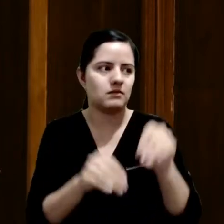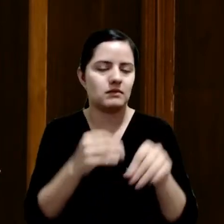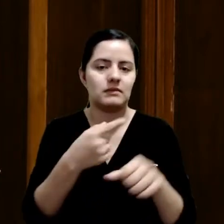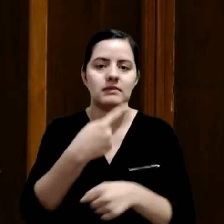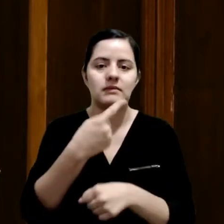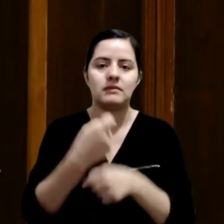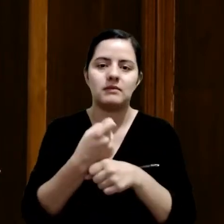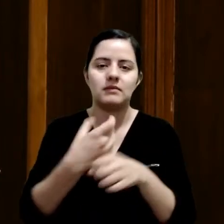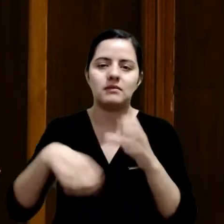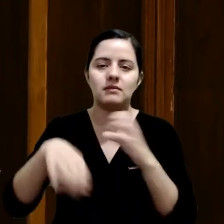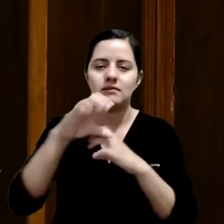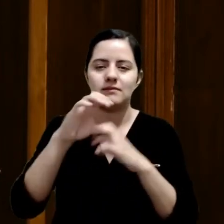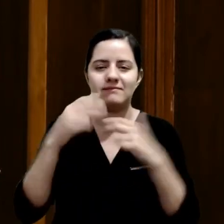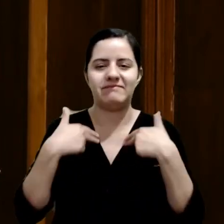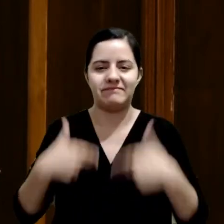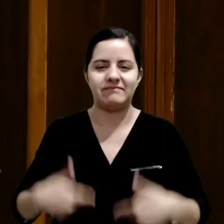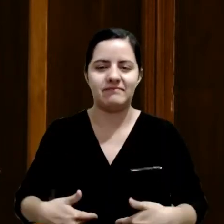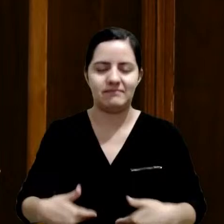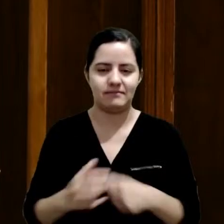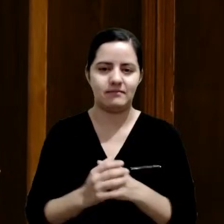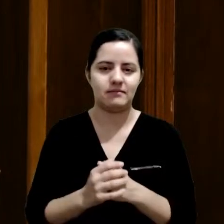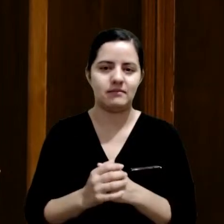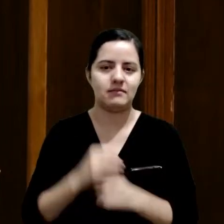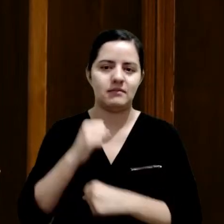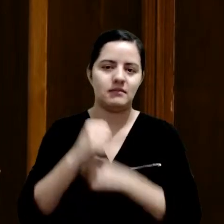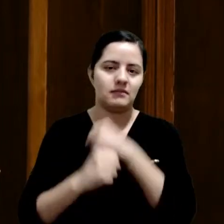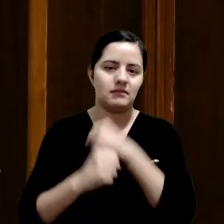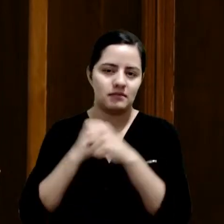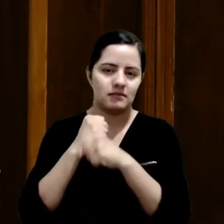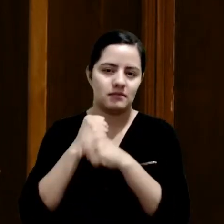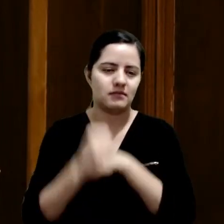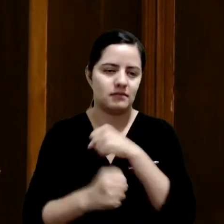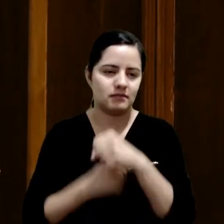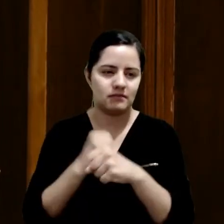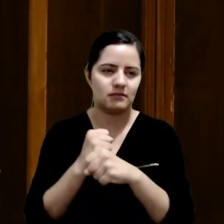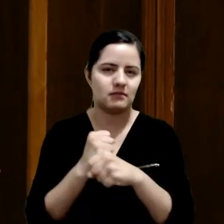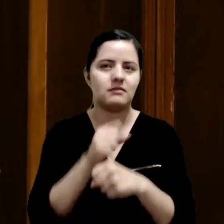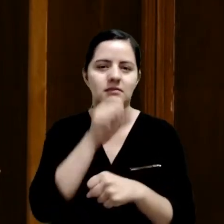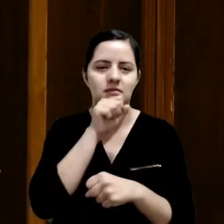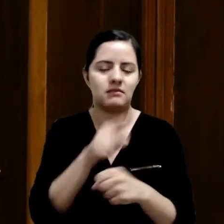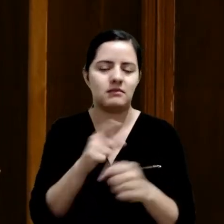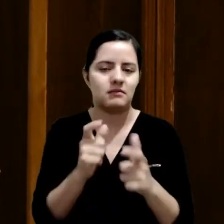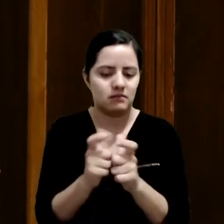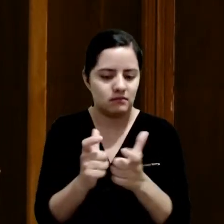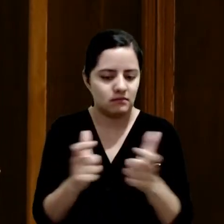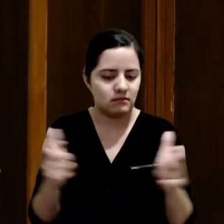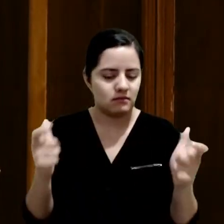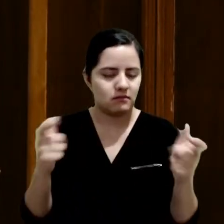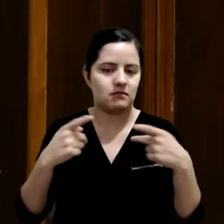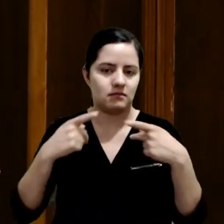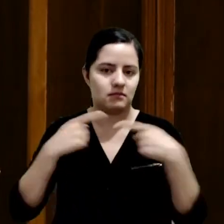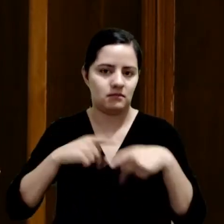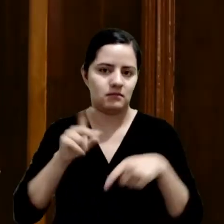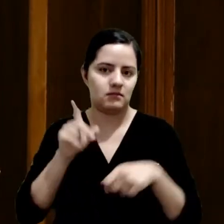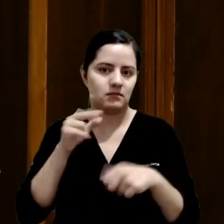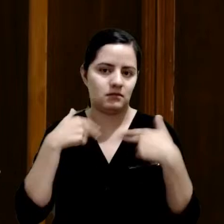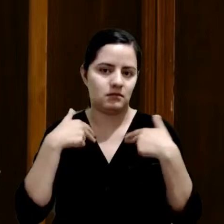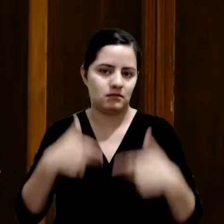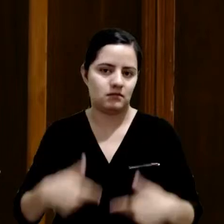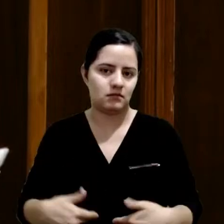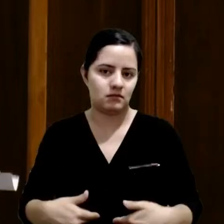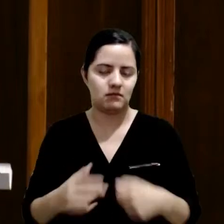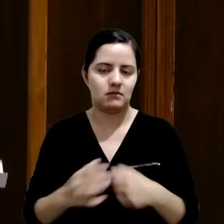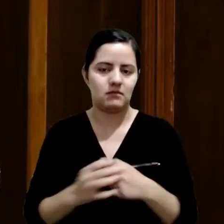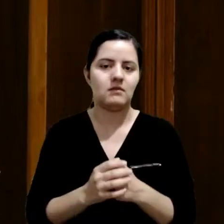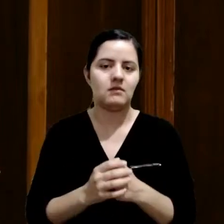de la humanidad. Con los siglos y la creciente consolidación y expansión humana, nacieron los